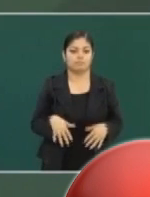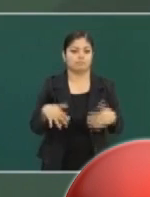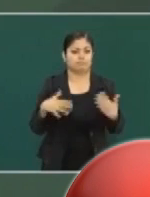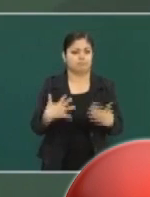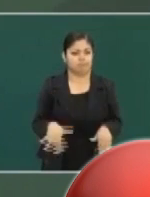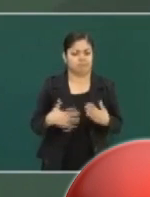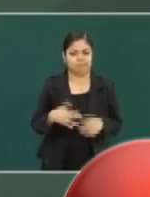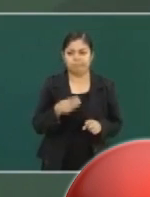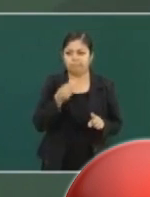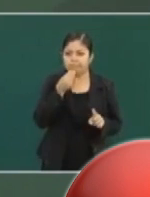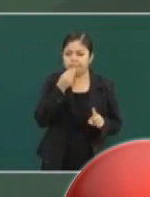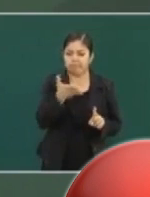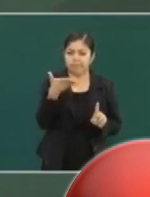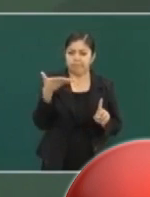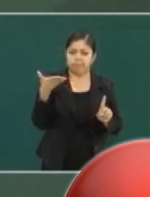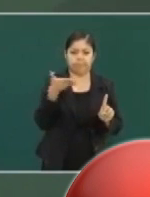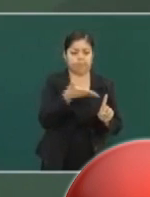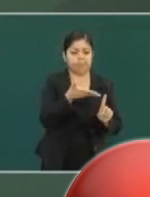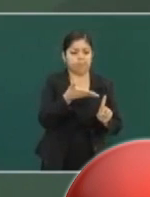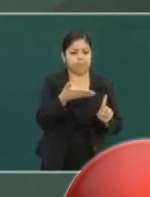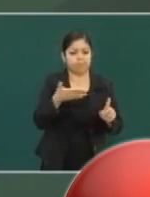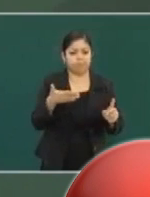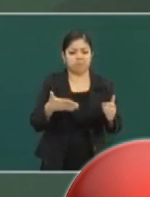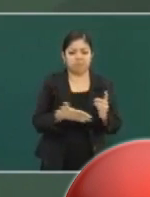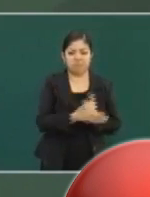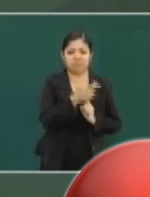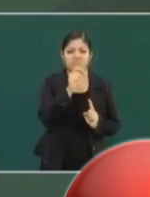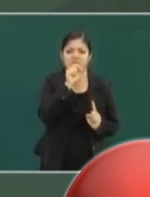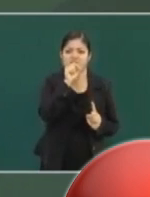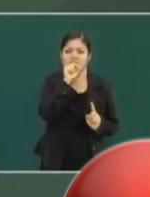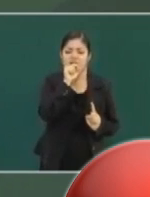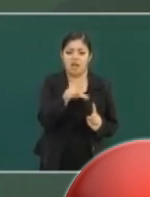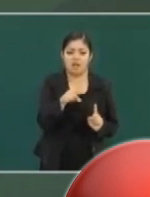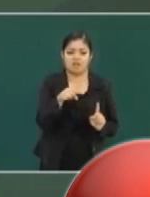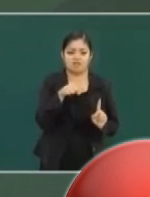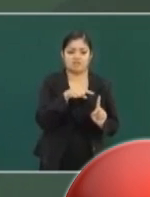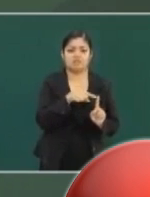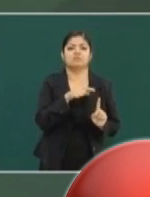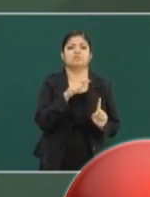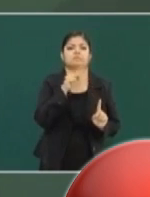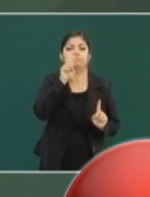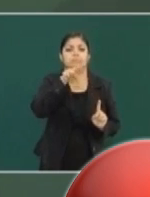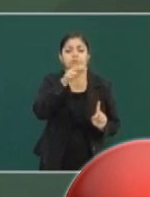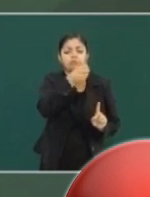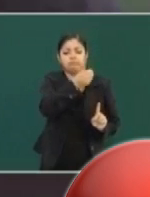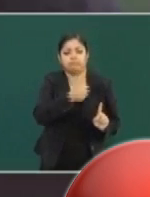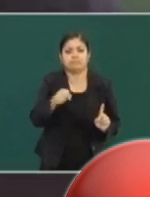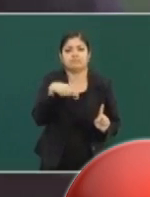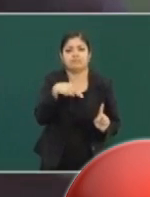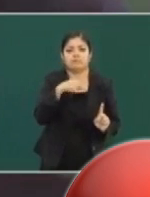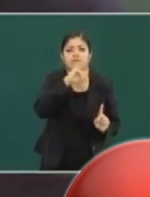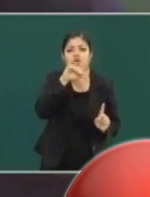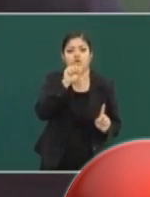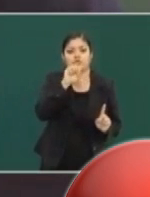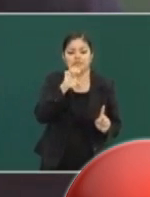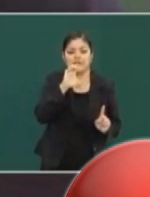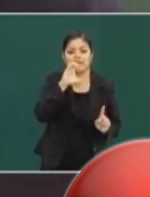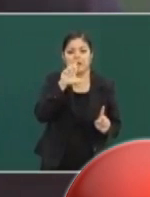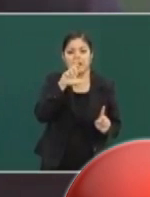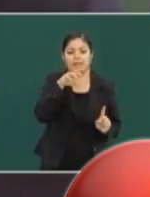extraordinario, un gran pintor, José Clemente Orozco, era